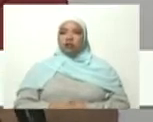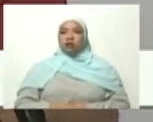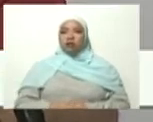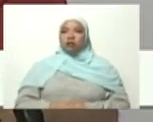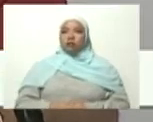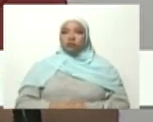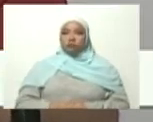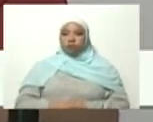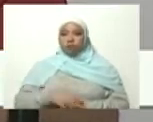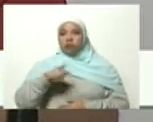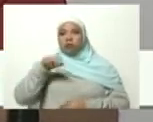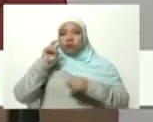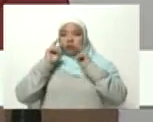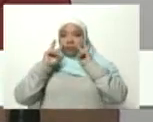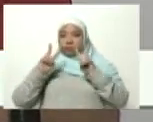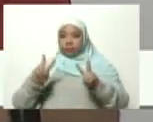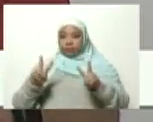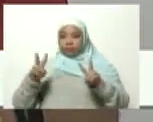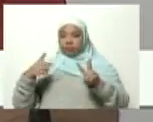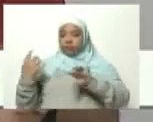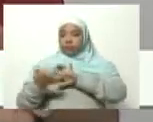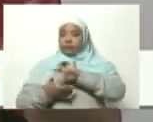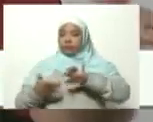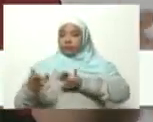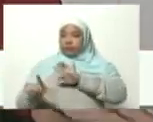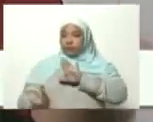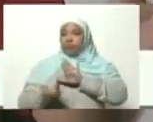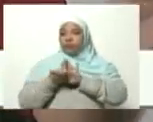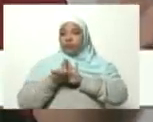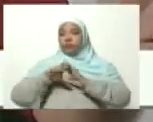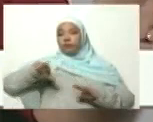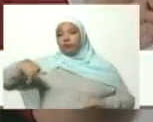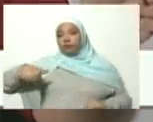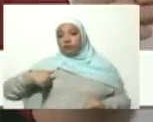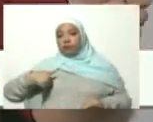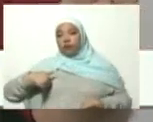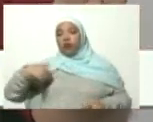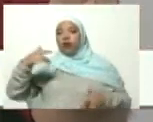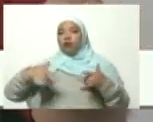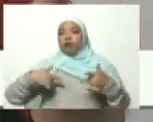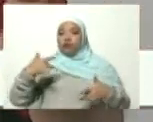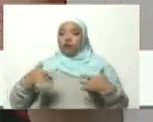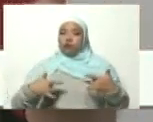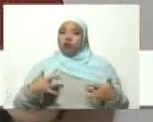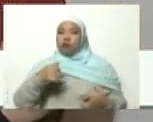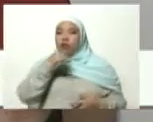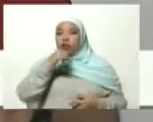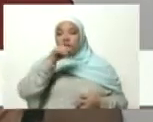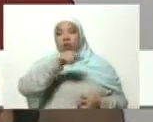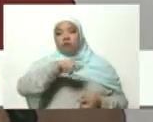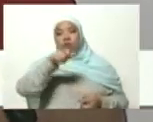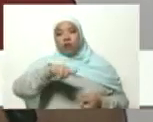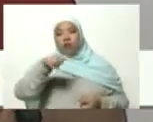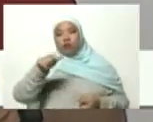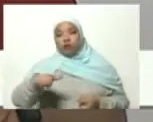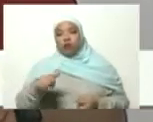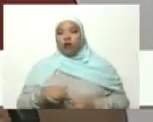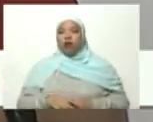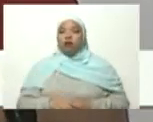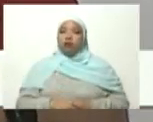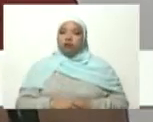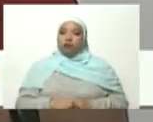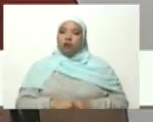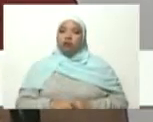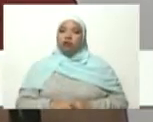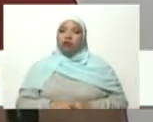pudiera ver. Gente que tiene problemas legales, bueno, ya nosotros hemos puesto condiciones aquí que esas personas no podrán estar en cargos de dirección de